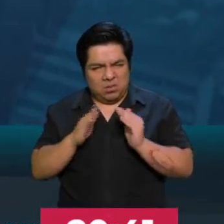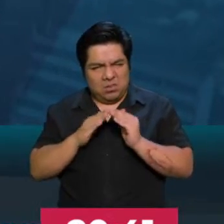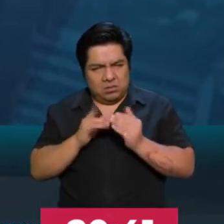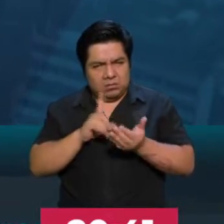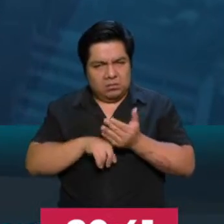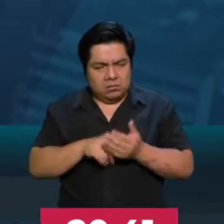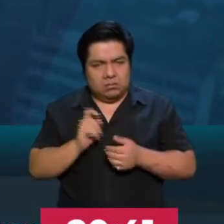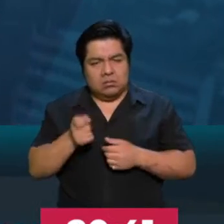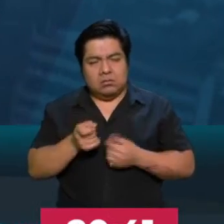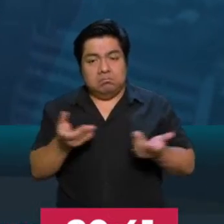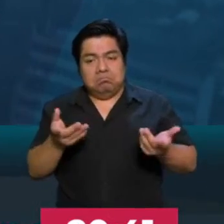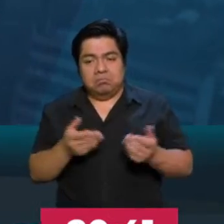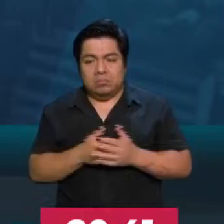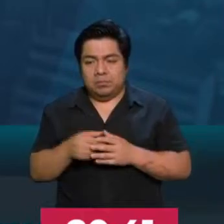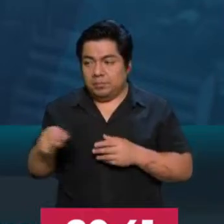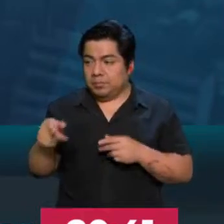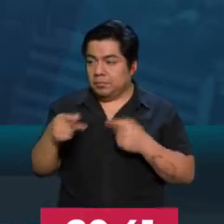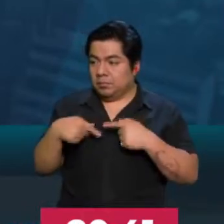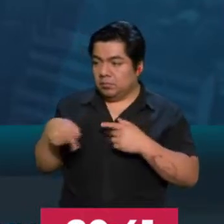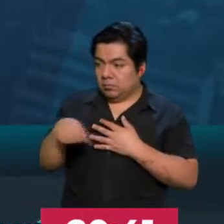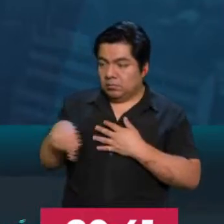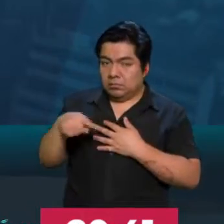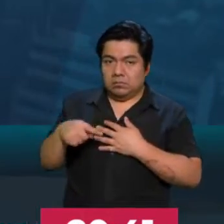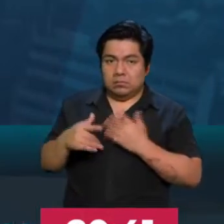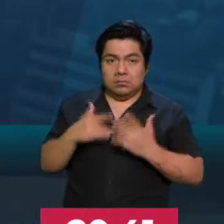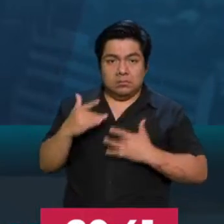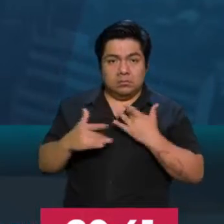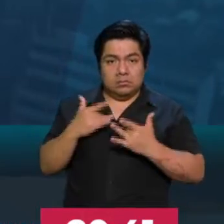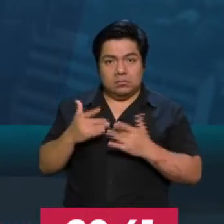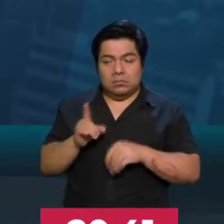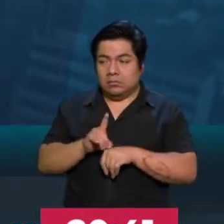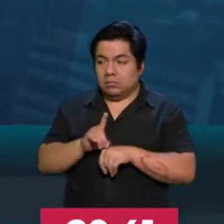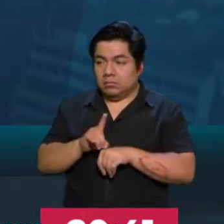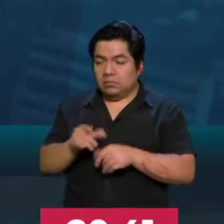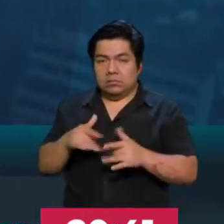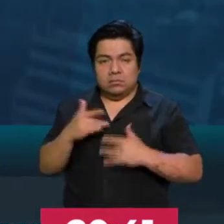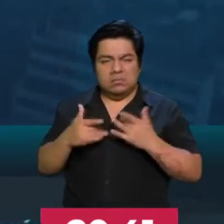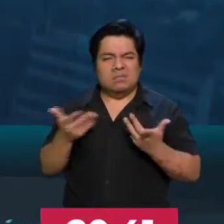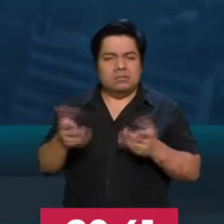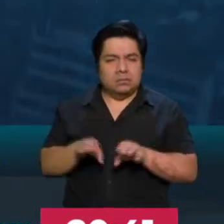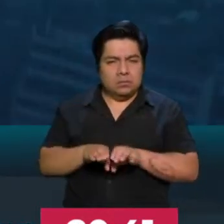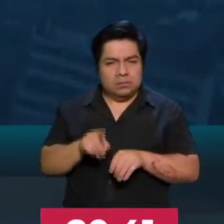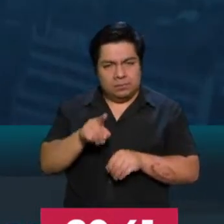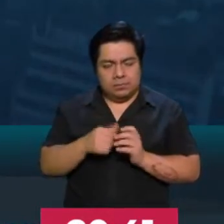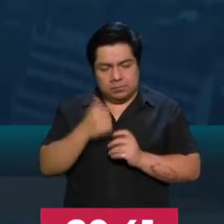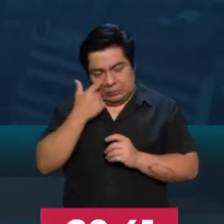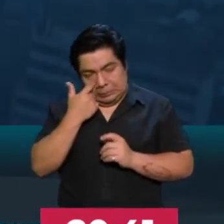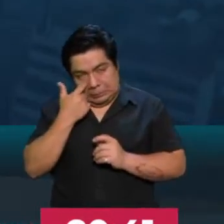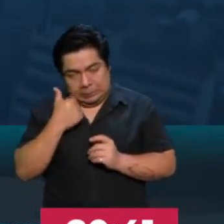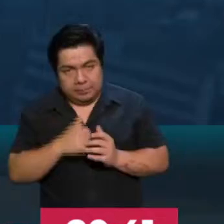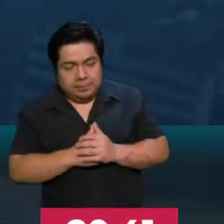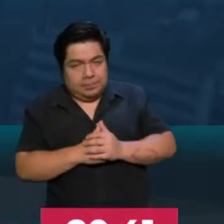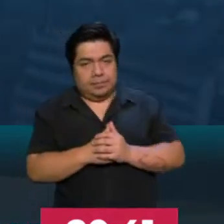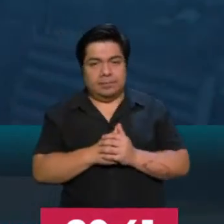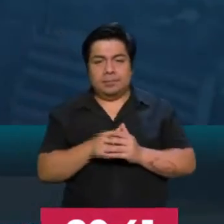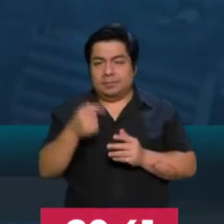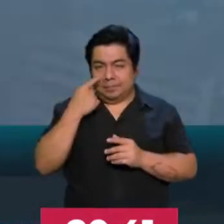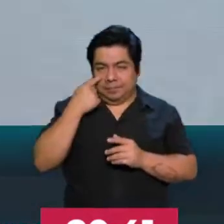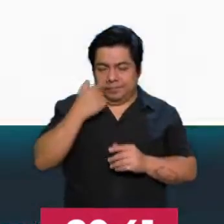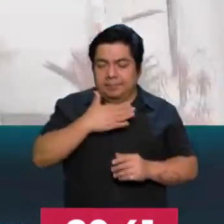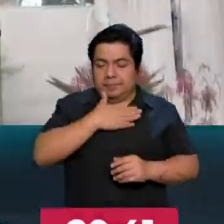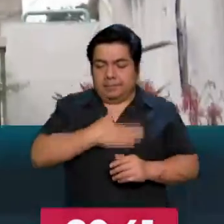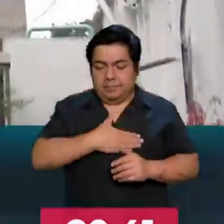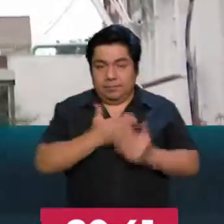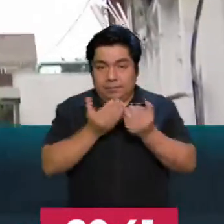este concepto y cómo esperan que lo vivan las y los capitalinos día con día ahora? Creo que la justicia